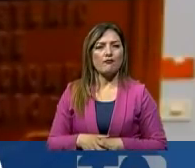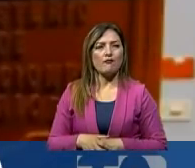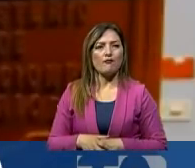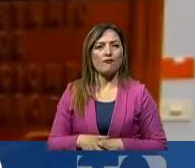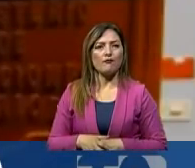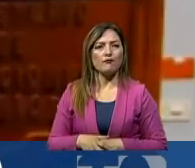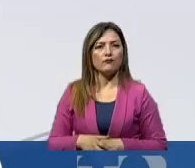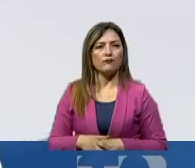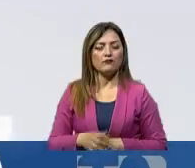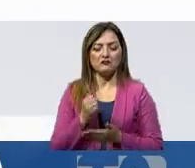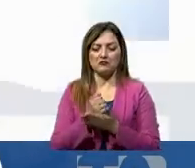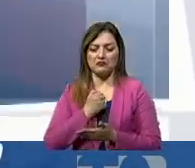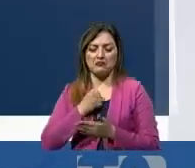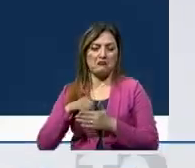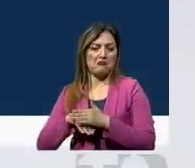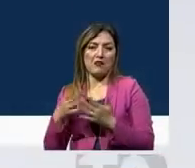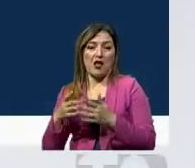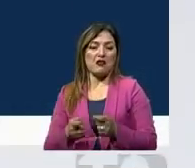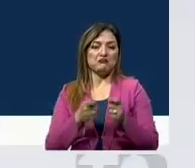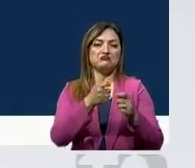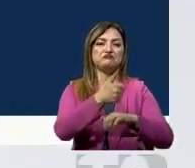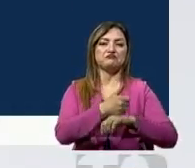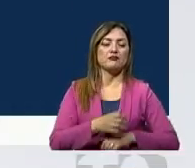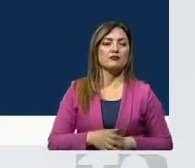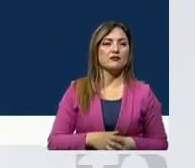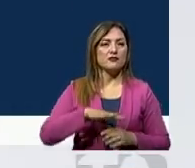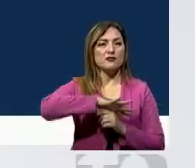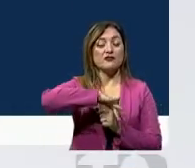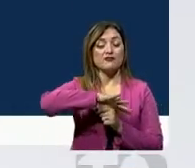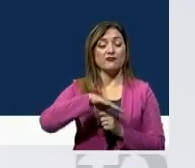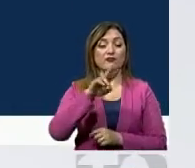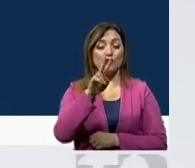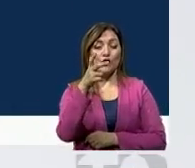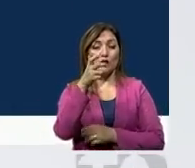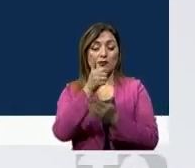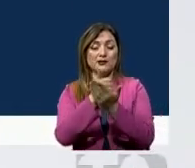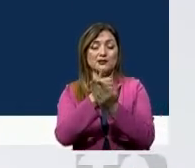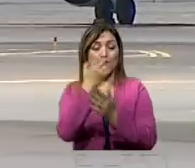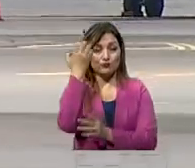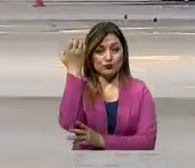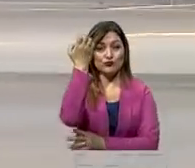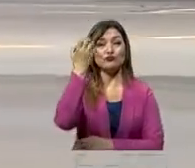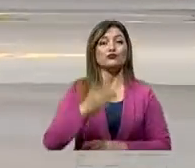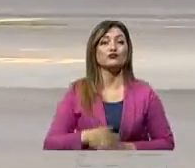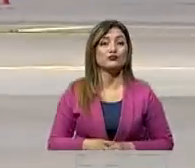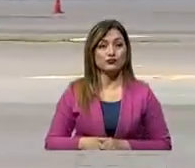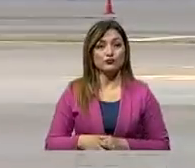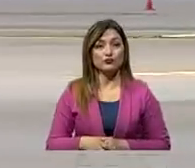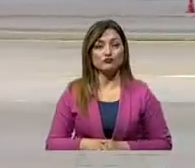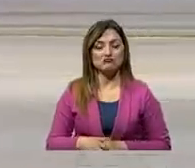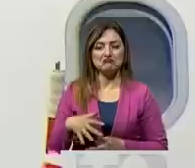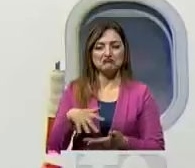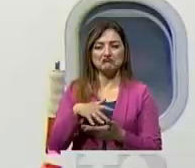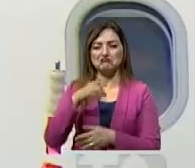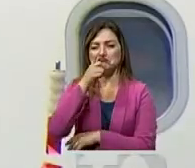o no los tenían con ellos. Por esta razón, la Cancillería tuvo que emitir 213 pasaportes de emergencia, lo que incrementó las sospechas